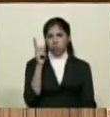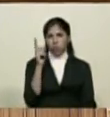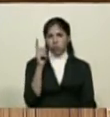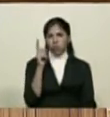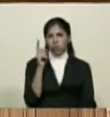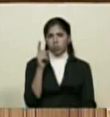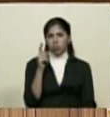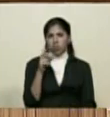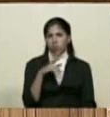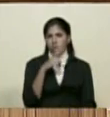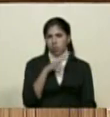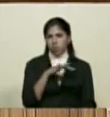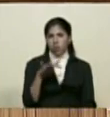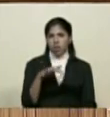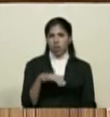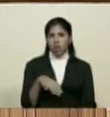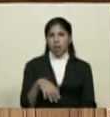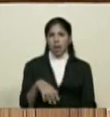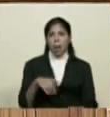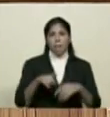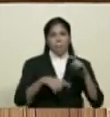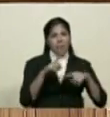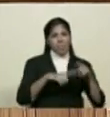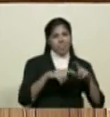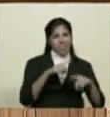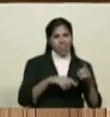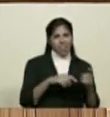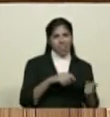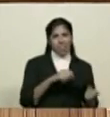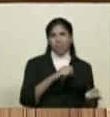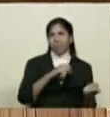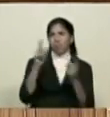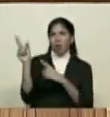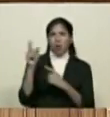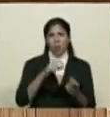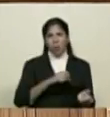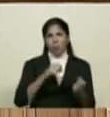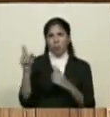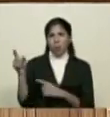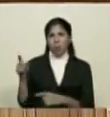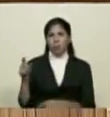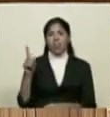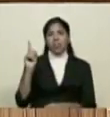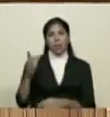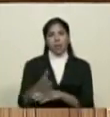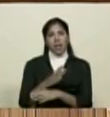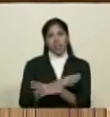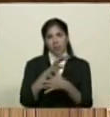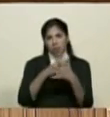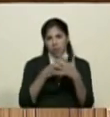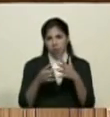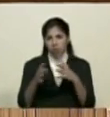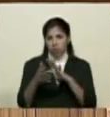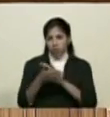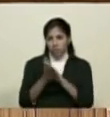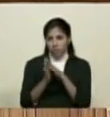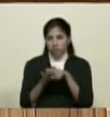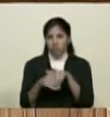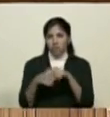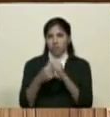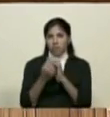tráfico ilícito de material estratégico con circunstancias agravantes, asociación para delinquir, obstrucción de la libertad del